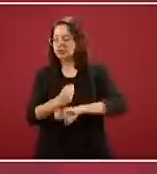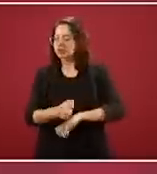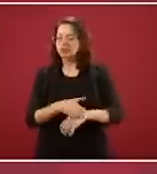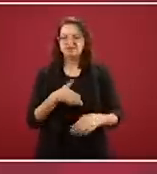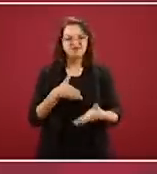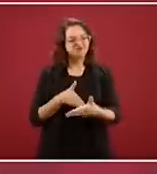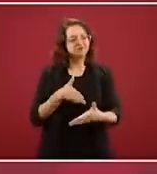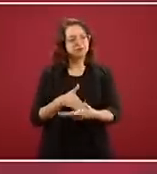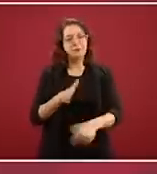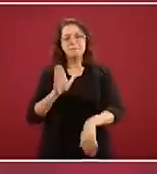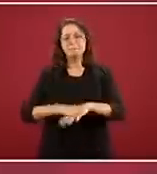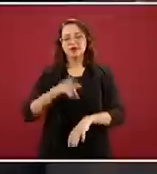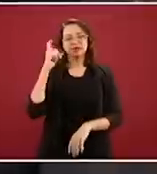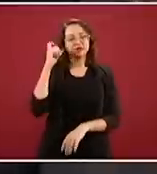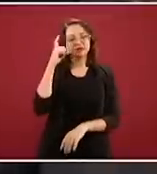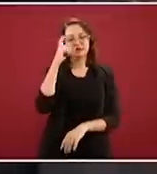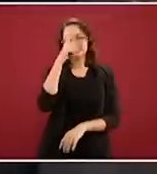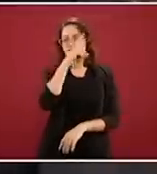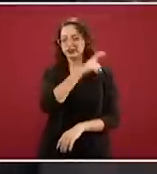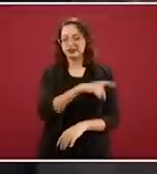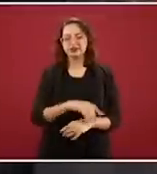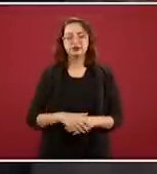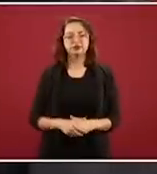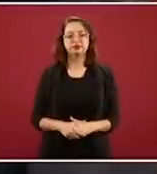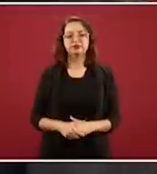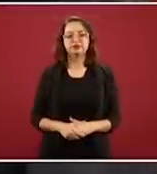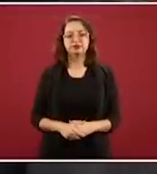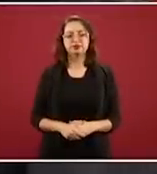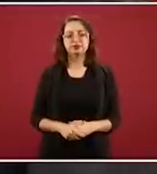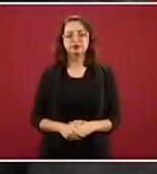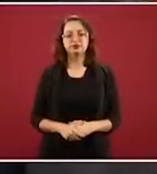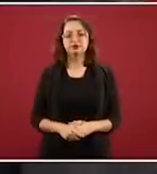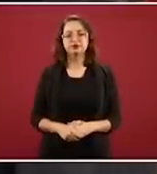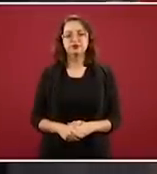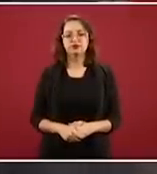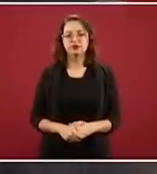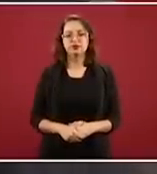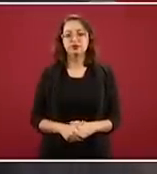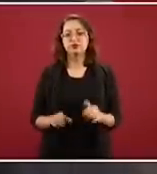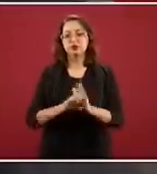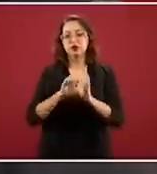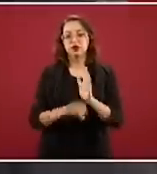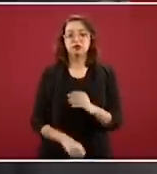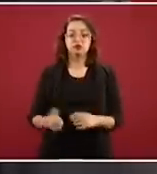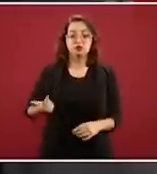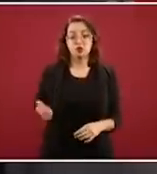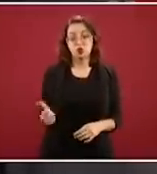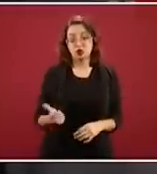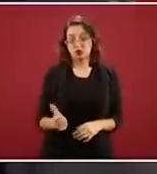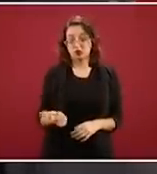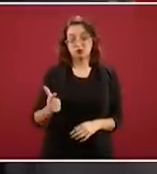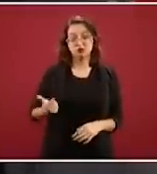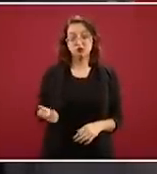ha sido más complejo, ha sido más difícil. Es el caso de Guanajuato,